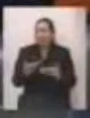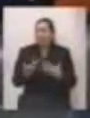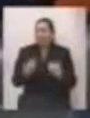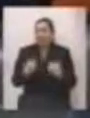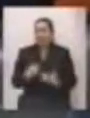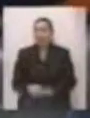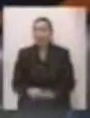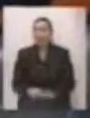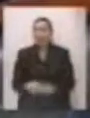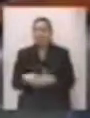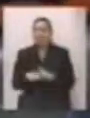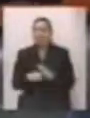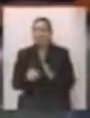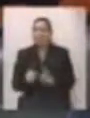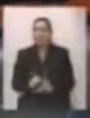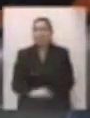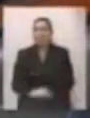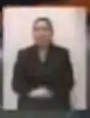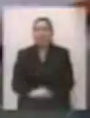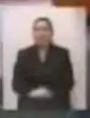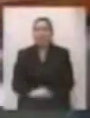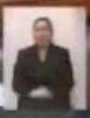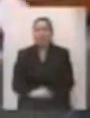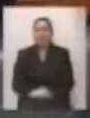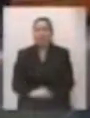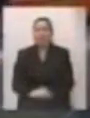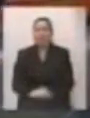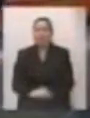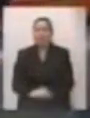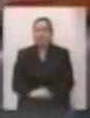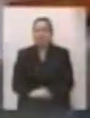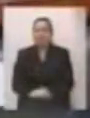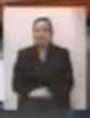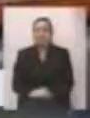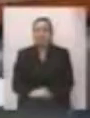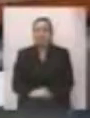nos corresponde. Estamos metidos en otros líos domésticos acá en el Congreso.